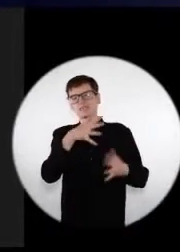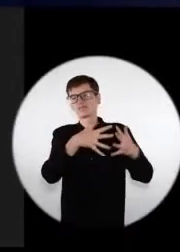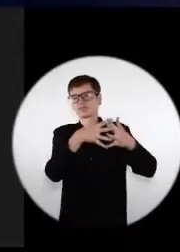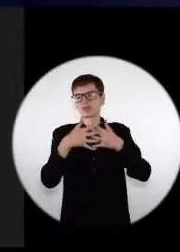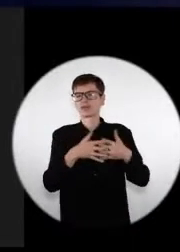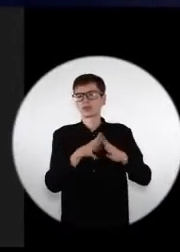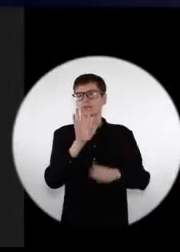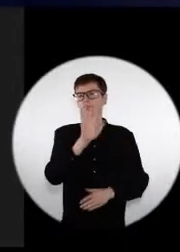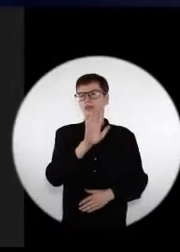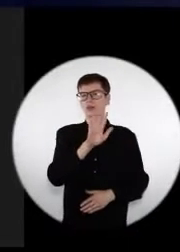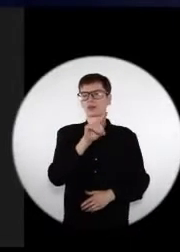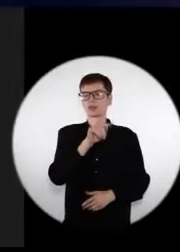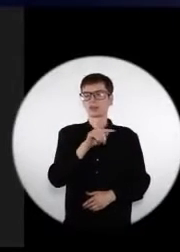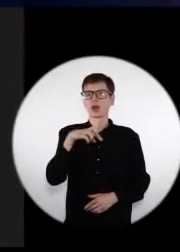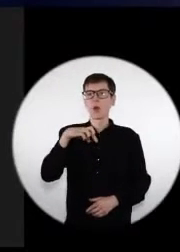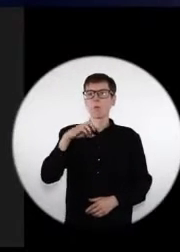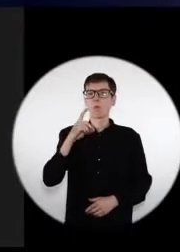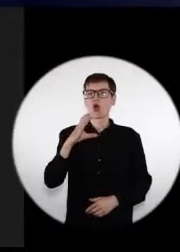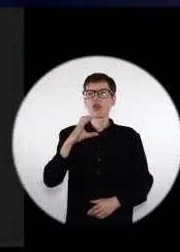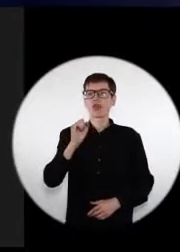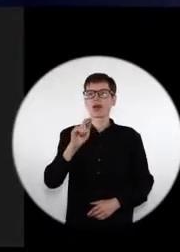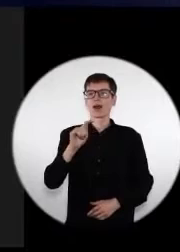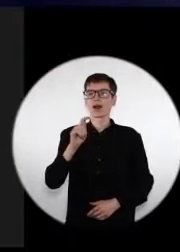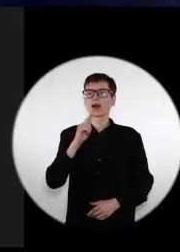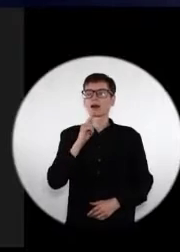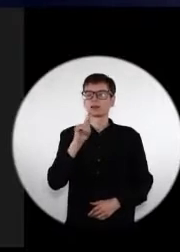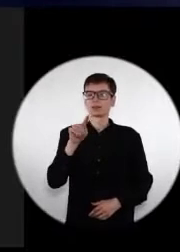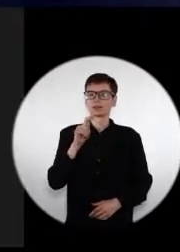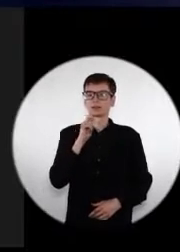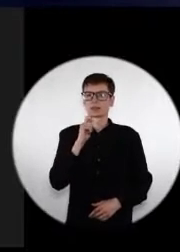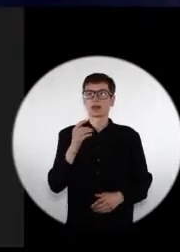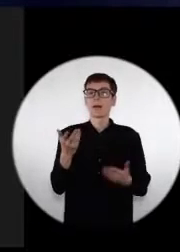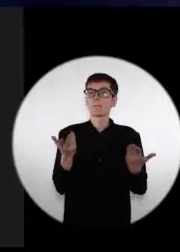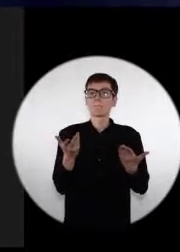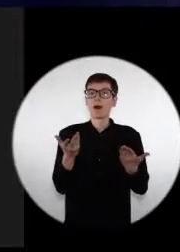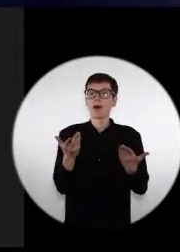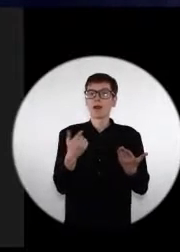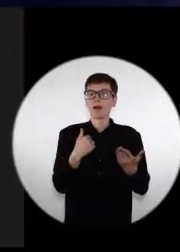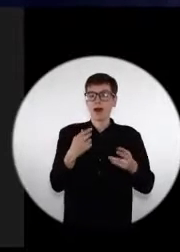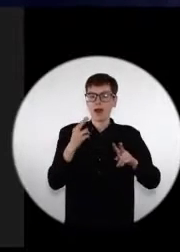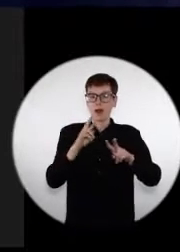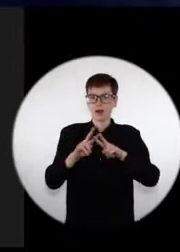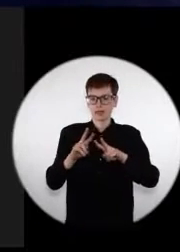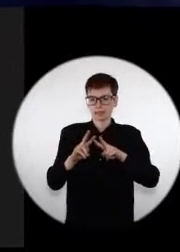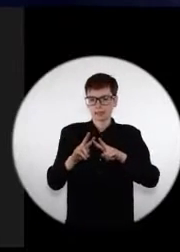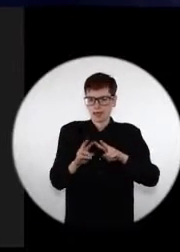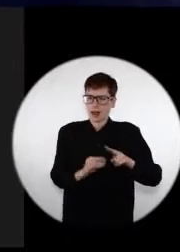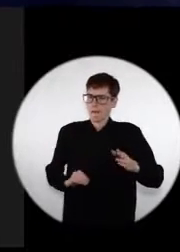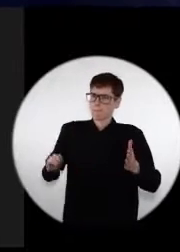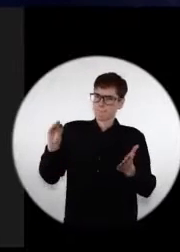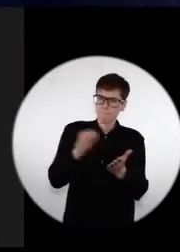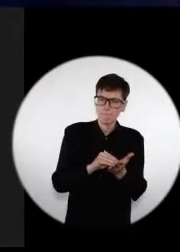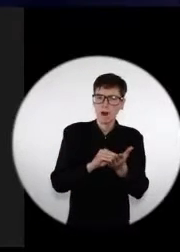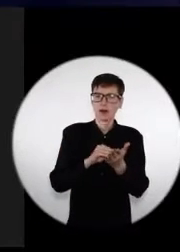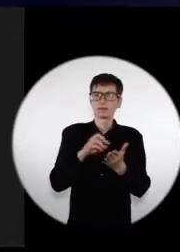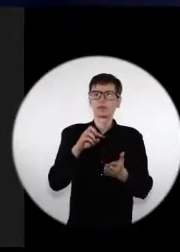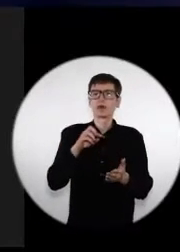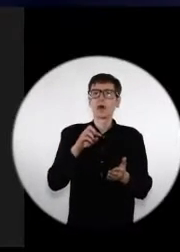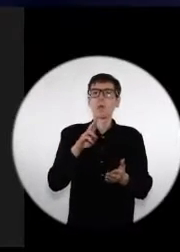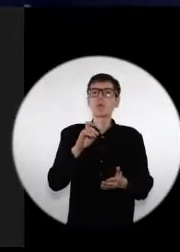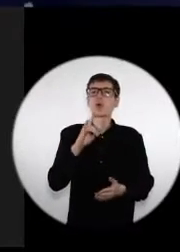esta noción muy muy norteamericana muy gringa del multitasking y